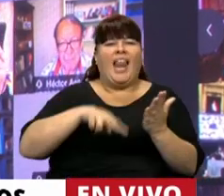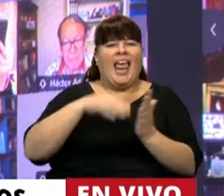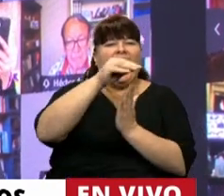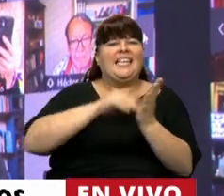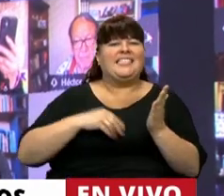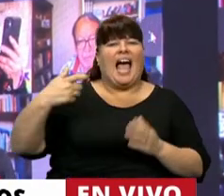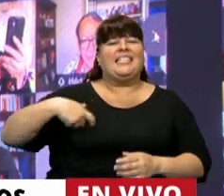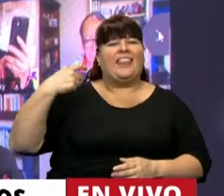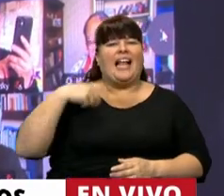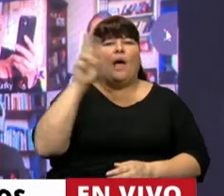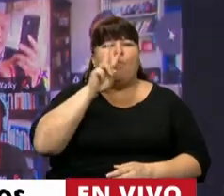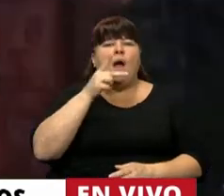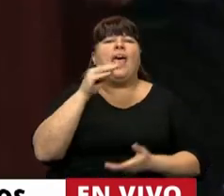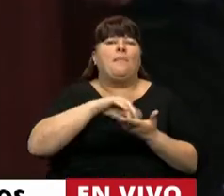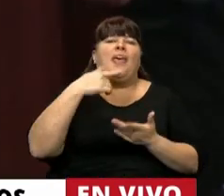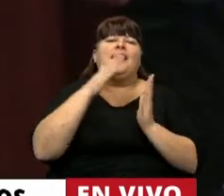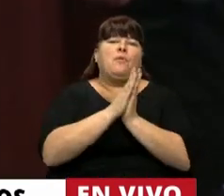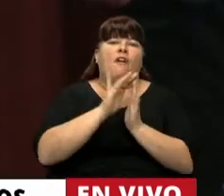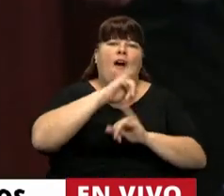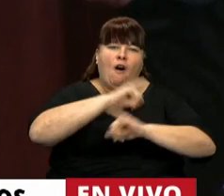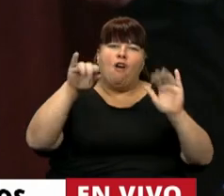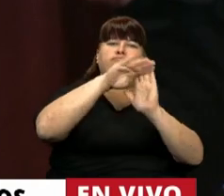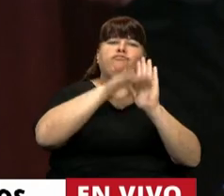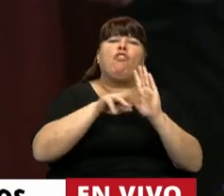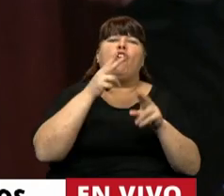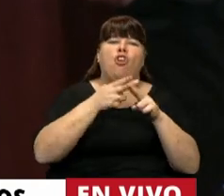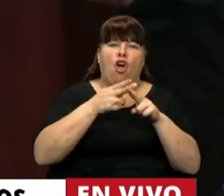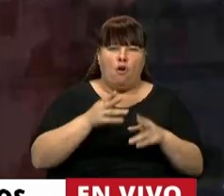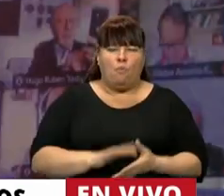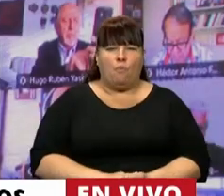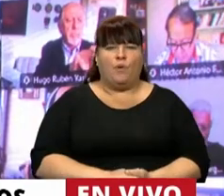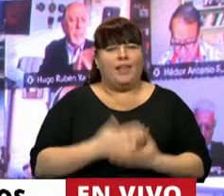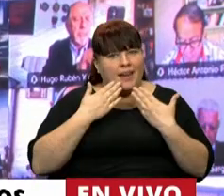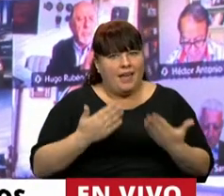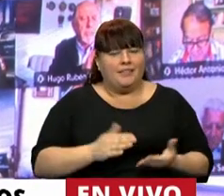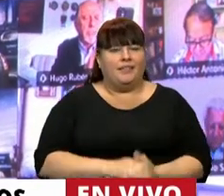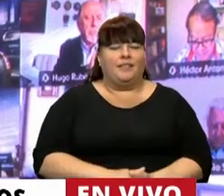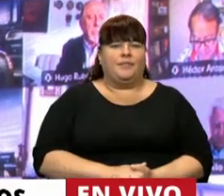mención y varias diputadas pidieron que haga mención pública. Gracias.